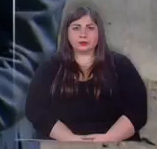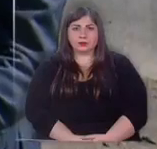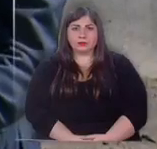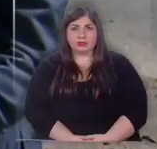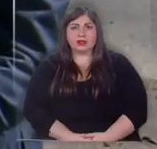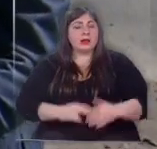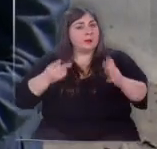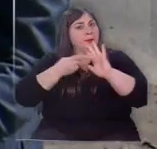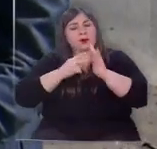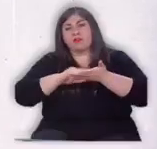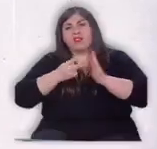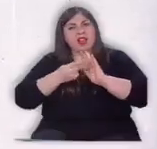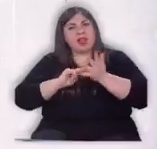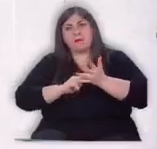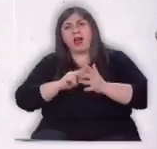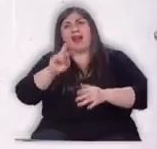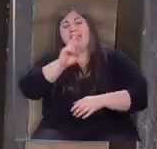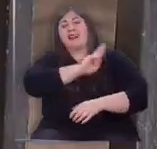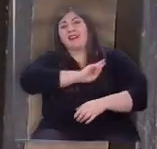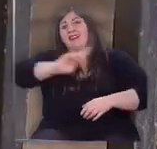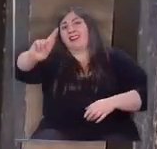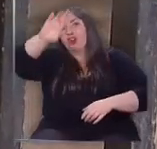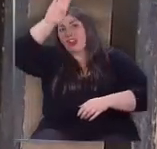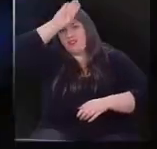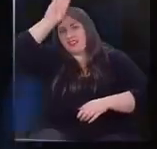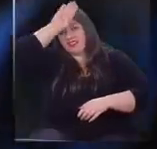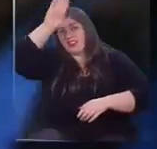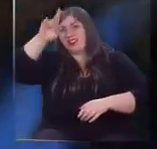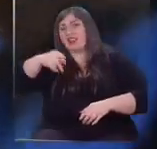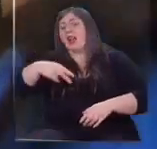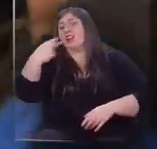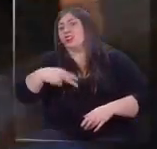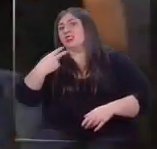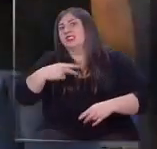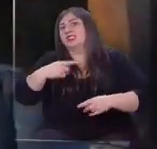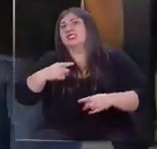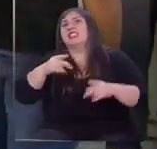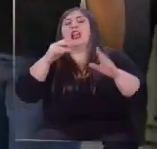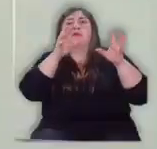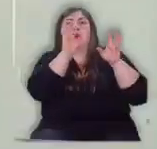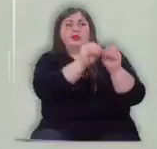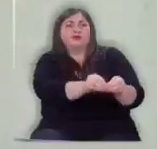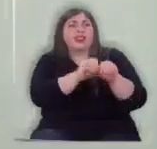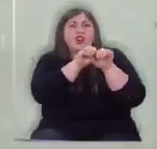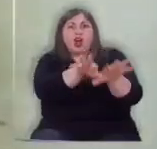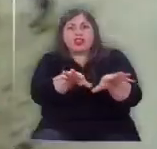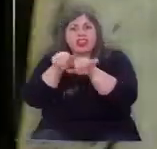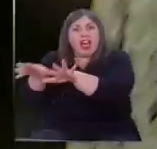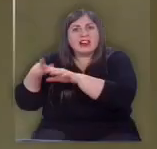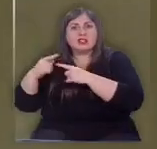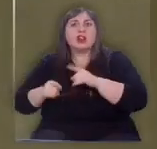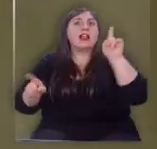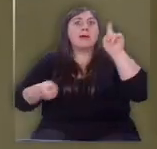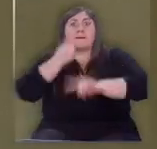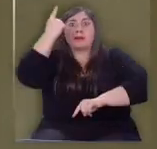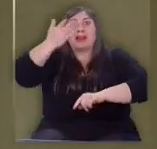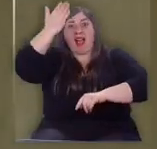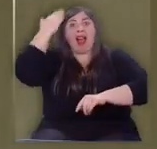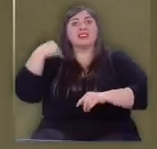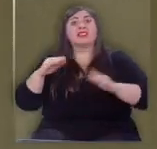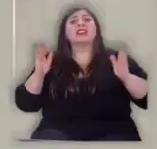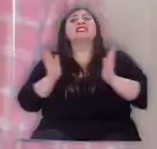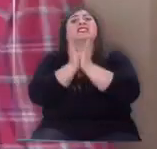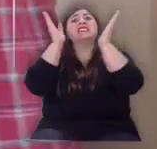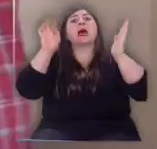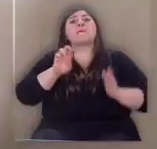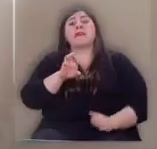Atomizada por su falta de estructura, la religión evangélica en Chile ha sido noticia por los focos de contagio en diferentes zonas. La primera de ellas en San Pedro de la